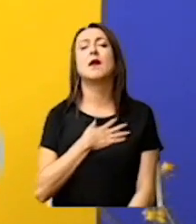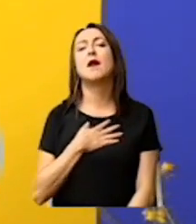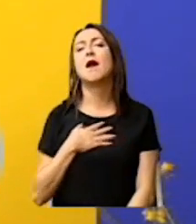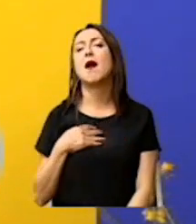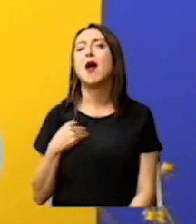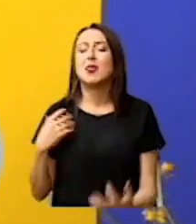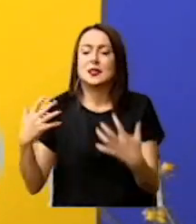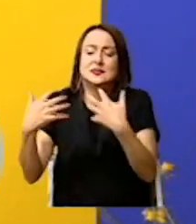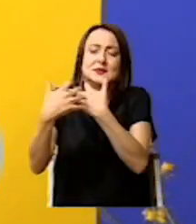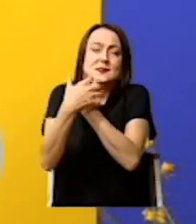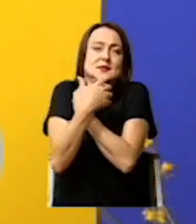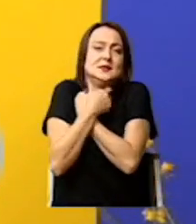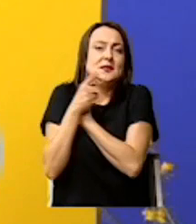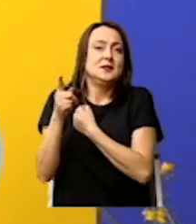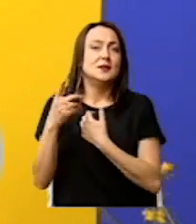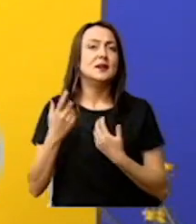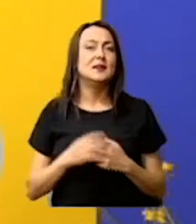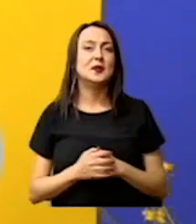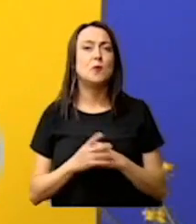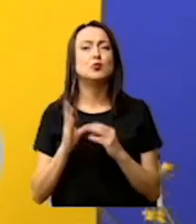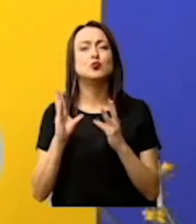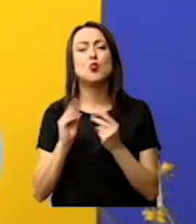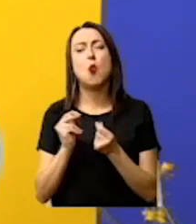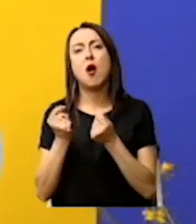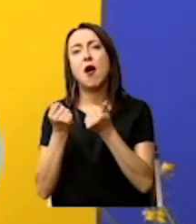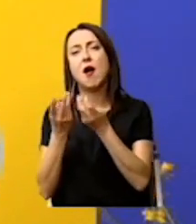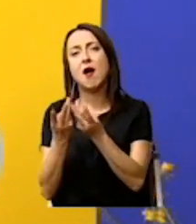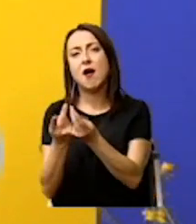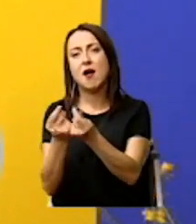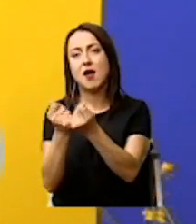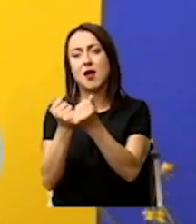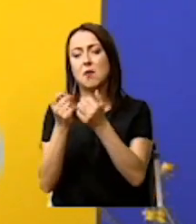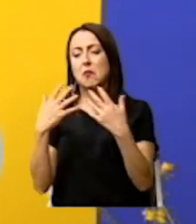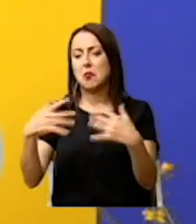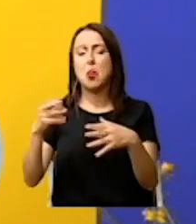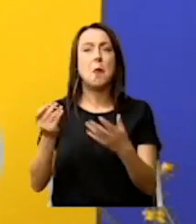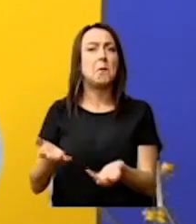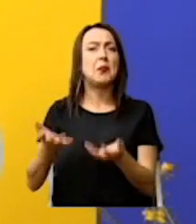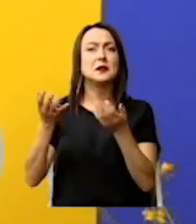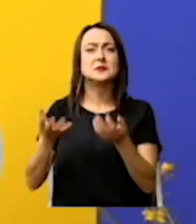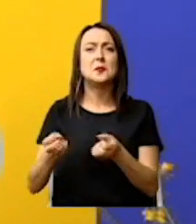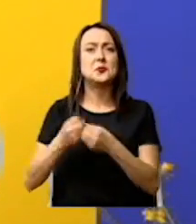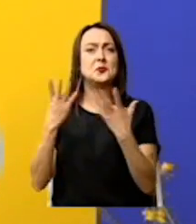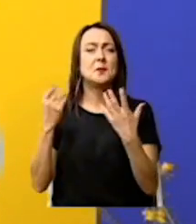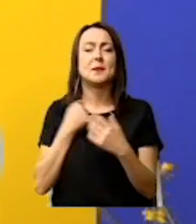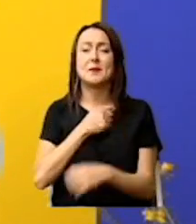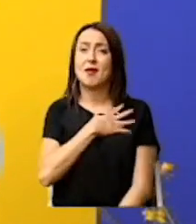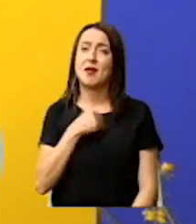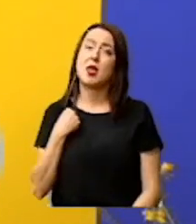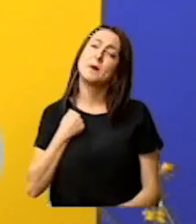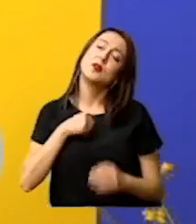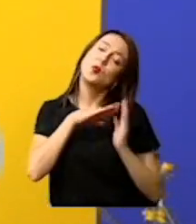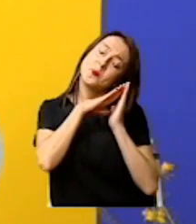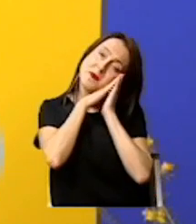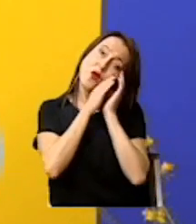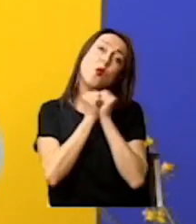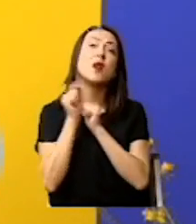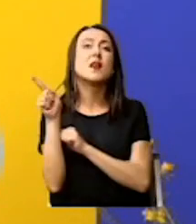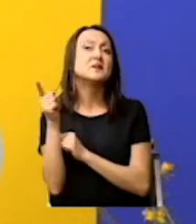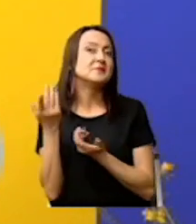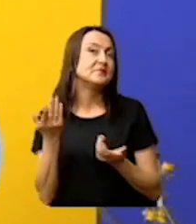abrazar este peluche. Es muy suave y livianito. Me encanta y hasta dormir con él, ¿por qué no?